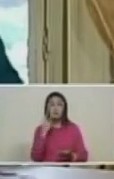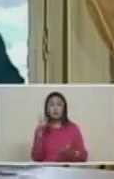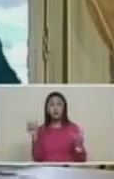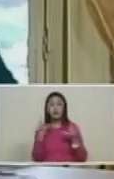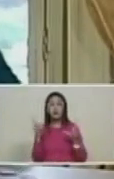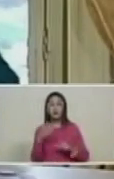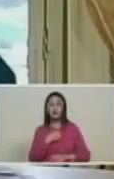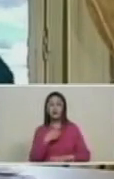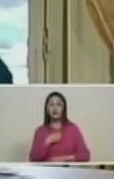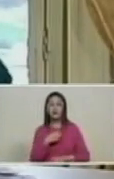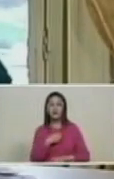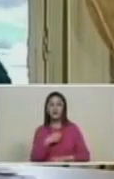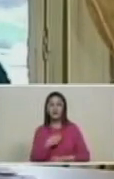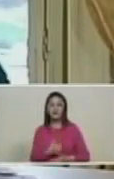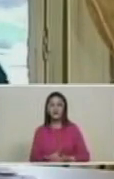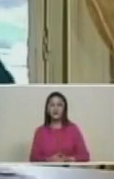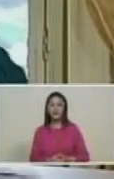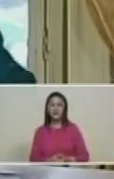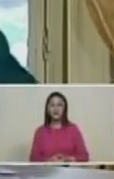ahora.